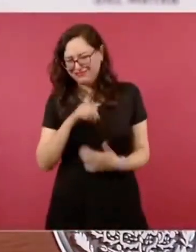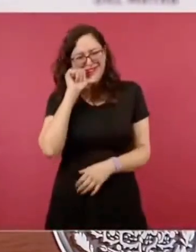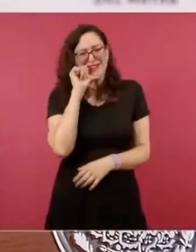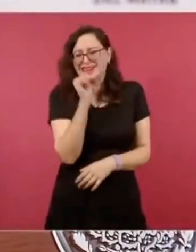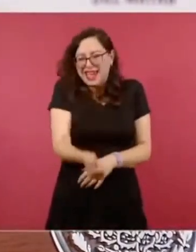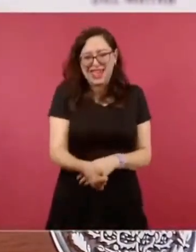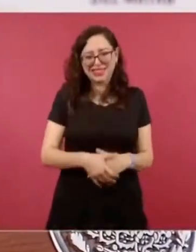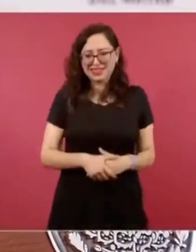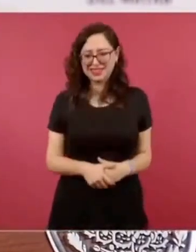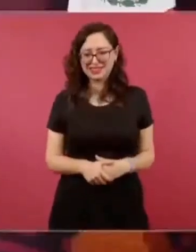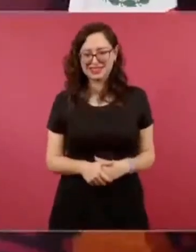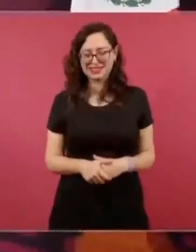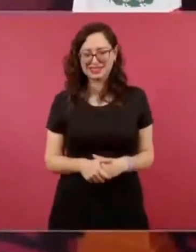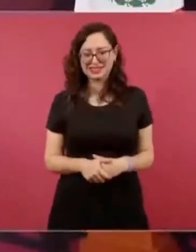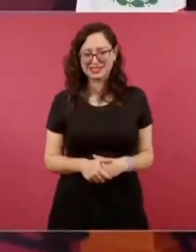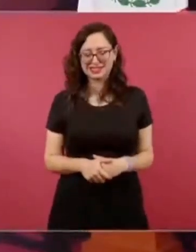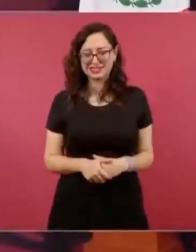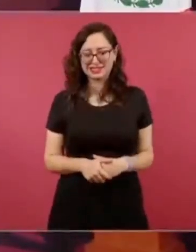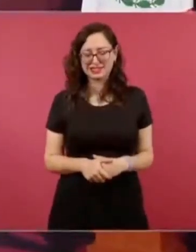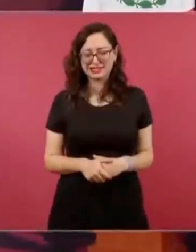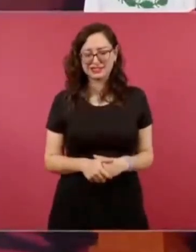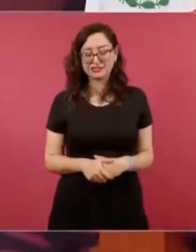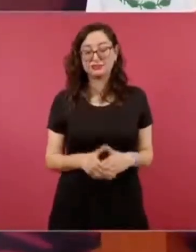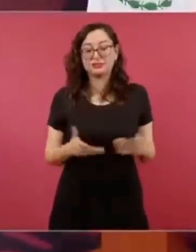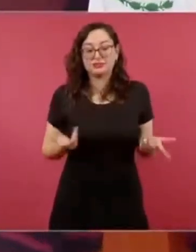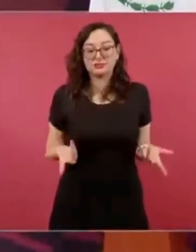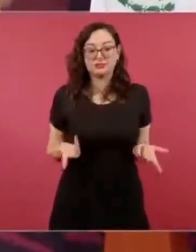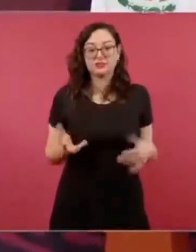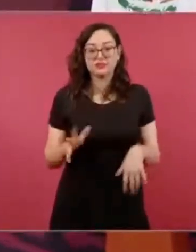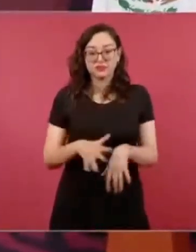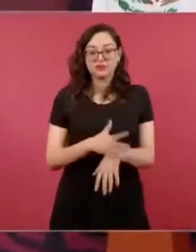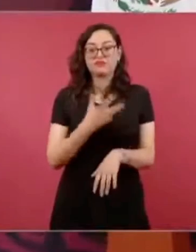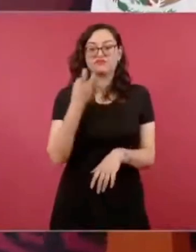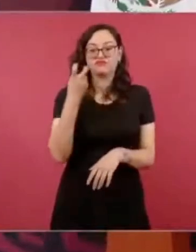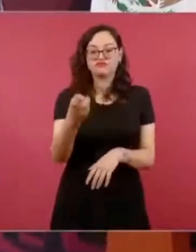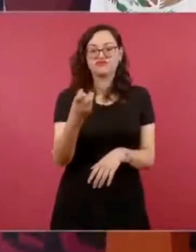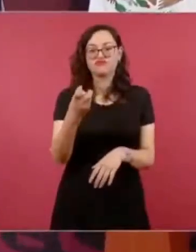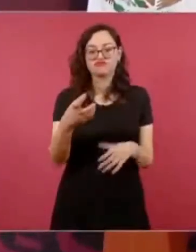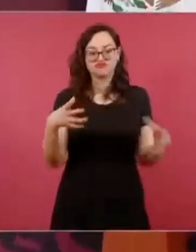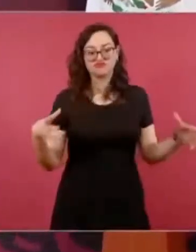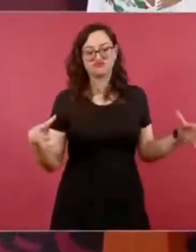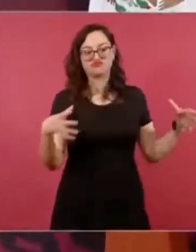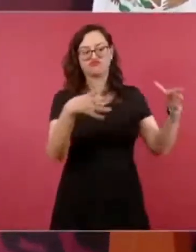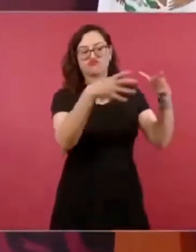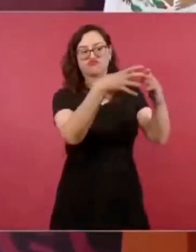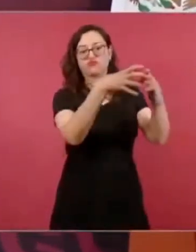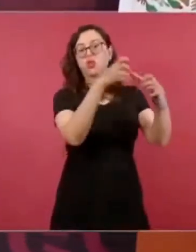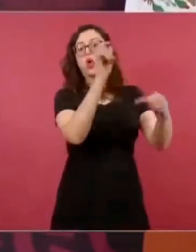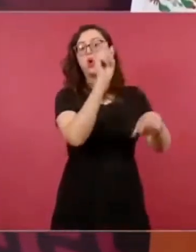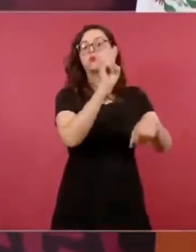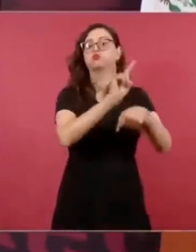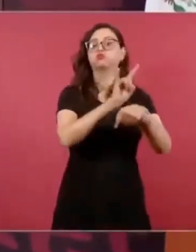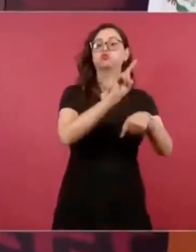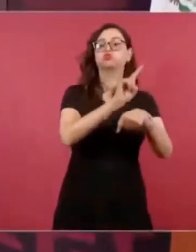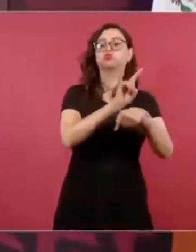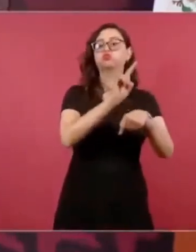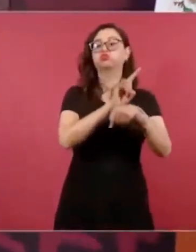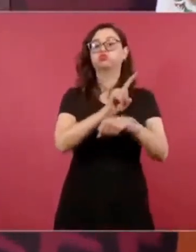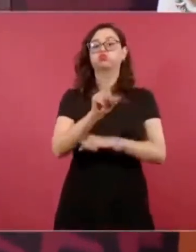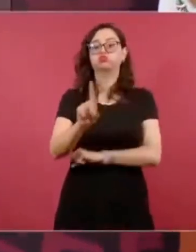pueblo. Pero eso era una farsa. hablar de democracia,